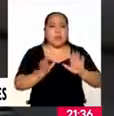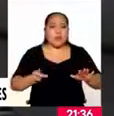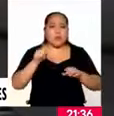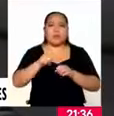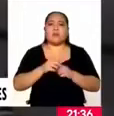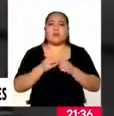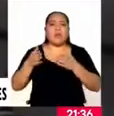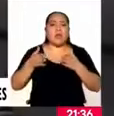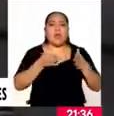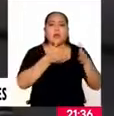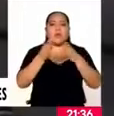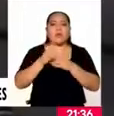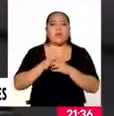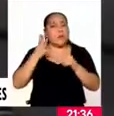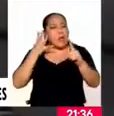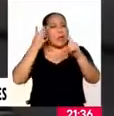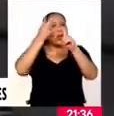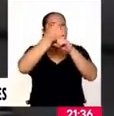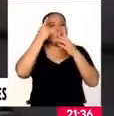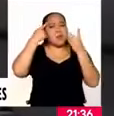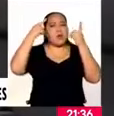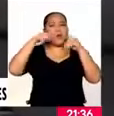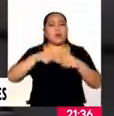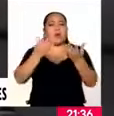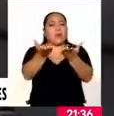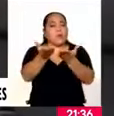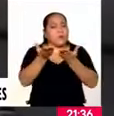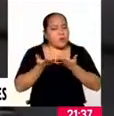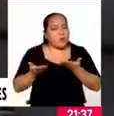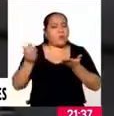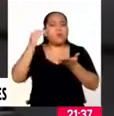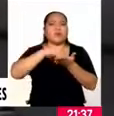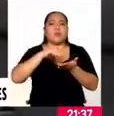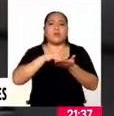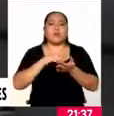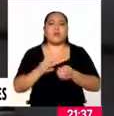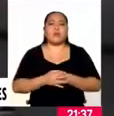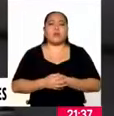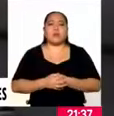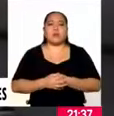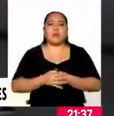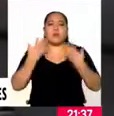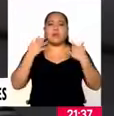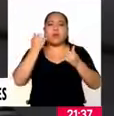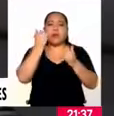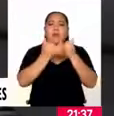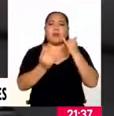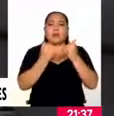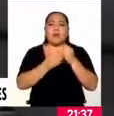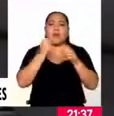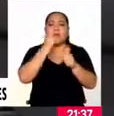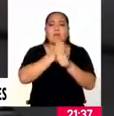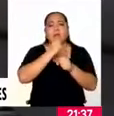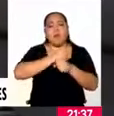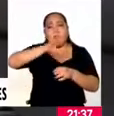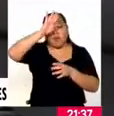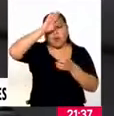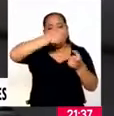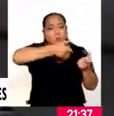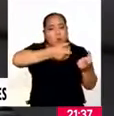llegar a acuerdos. Volvemos a invitarlos. Una vez terminada la labor de los bomberos,